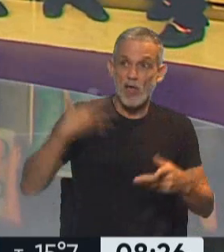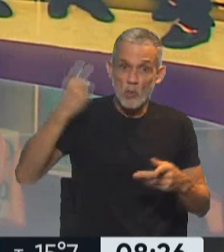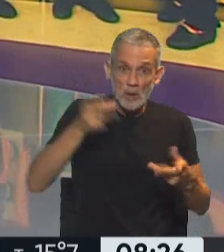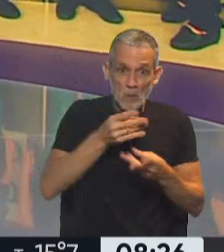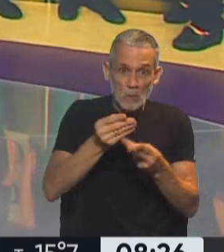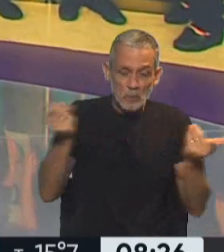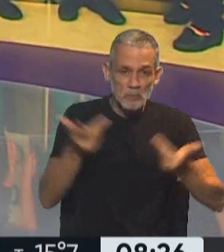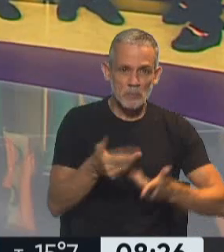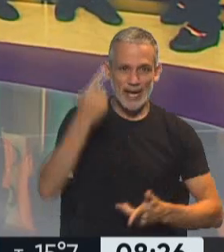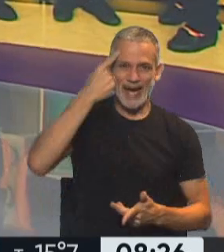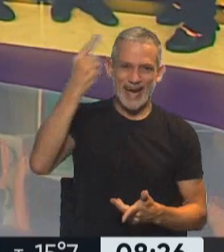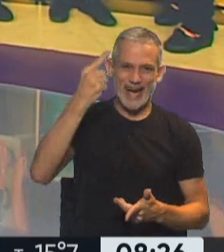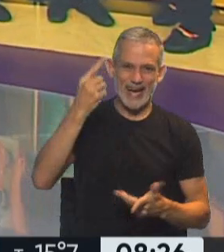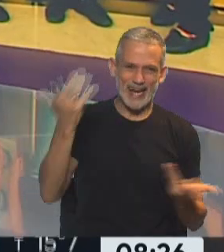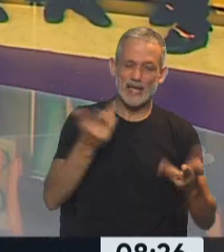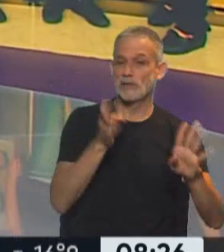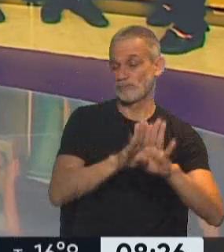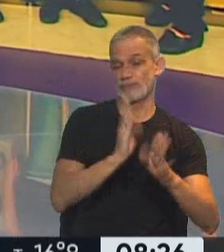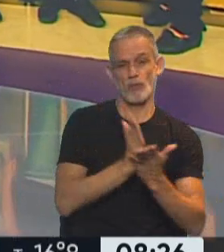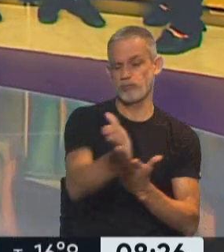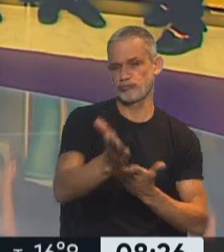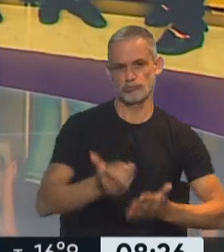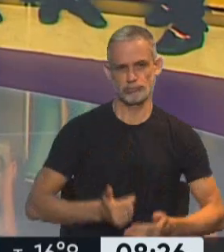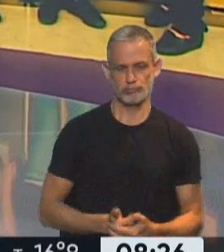obvio. Creen que cerrará por siempre.